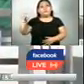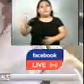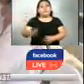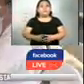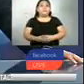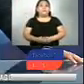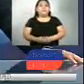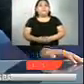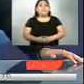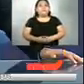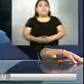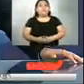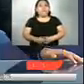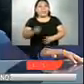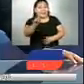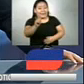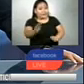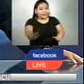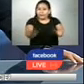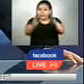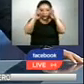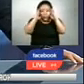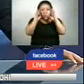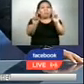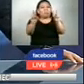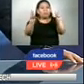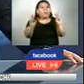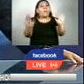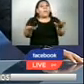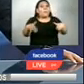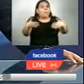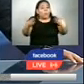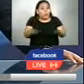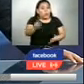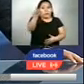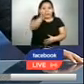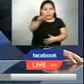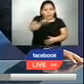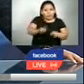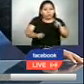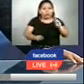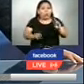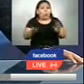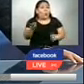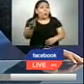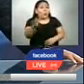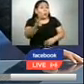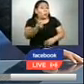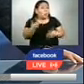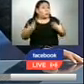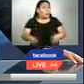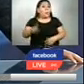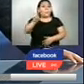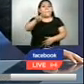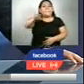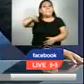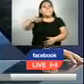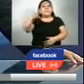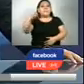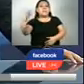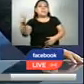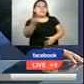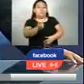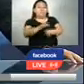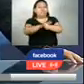Hechos. Y escuche bien sobre este tema, porque en menos de 2 semanas se registraron más de 1,000 casos de COVID-19